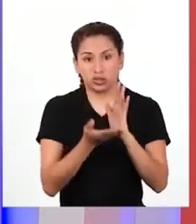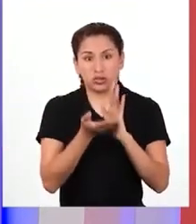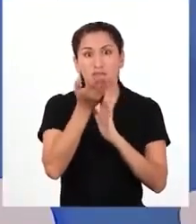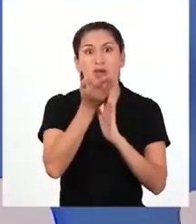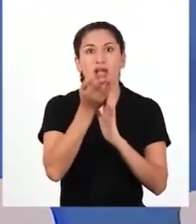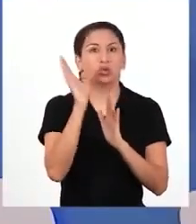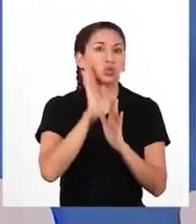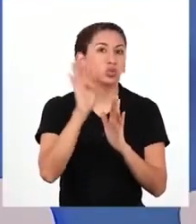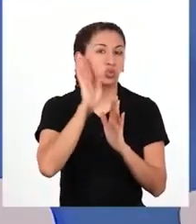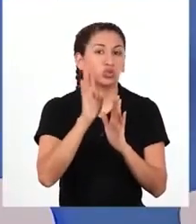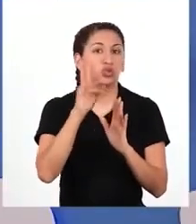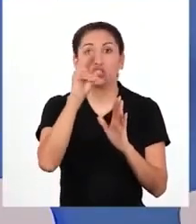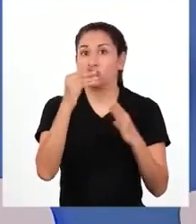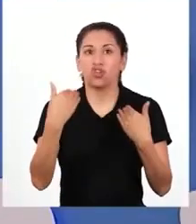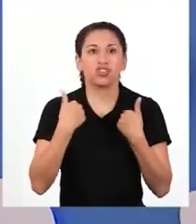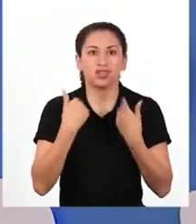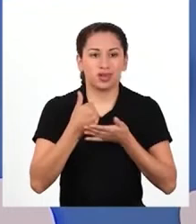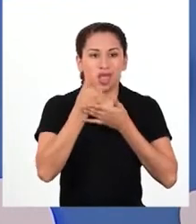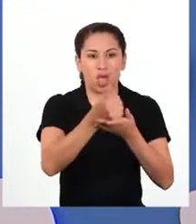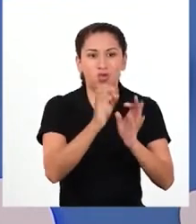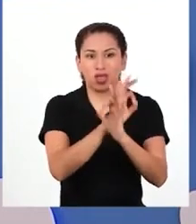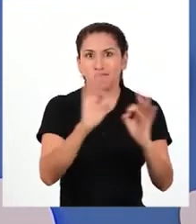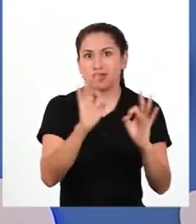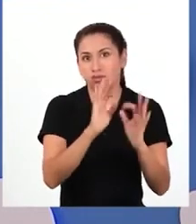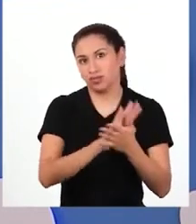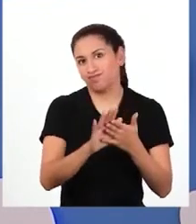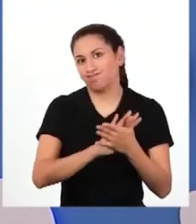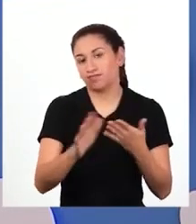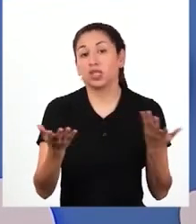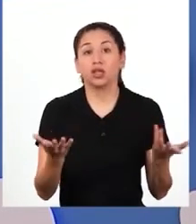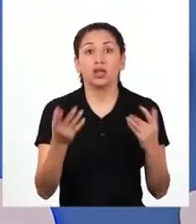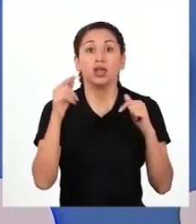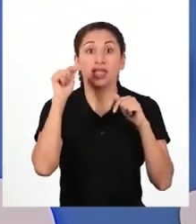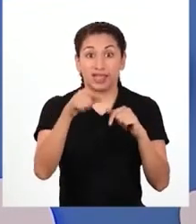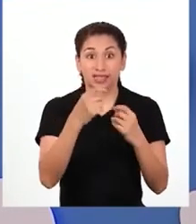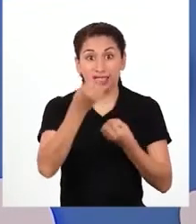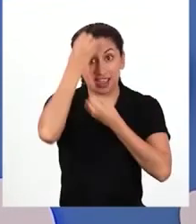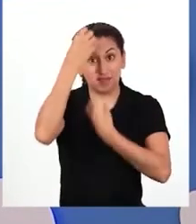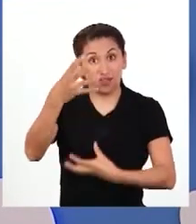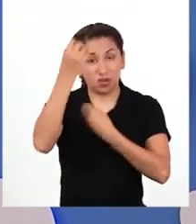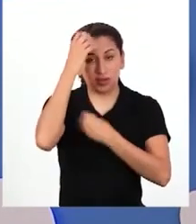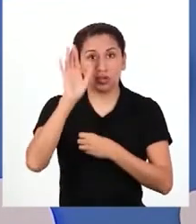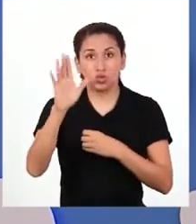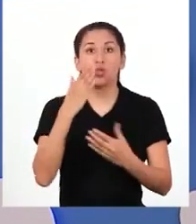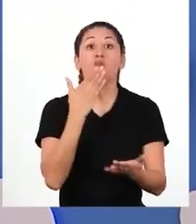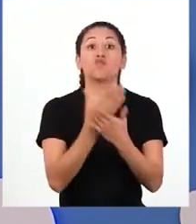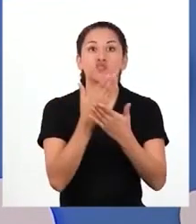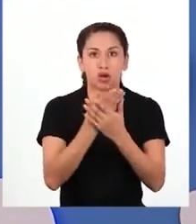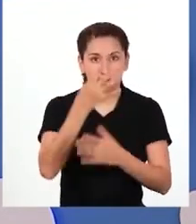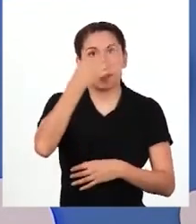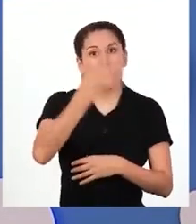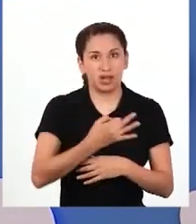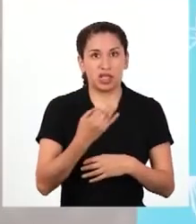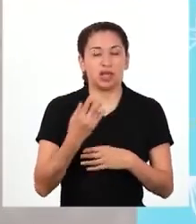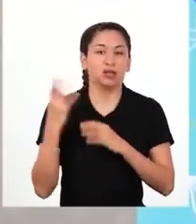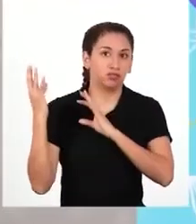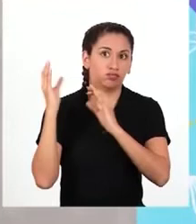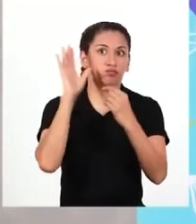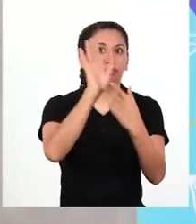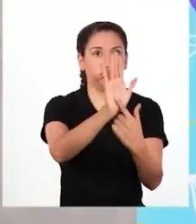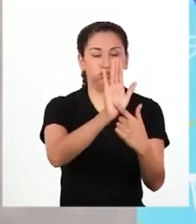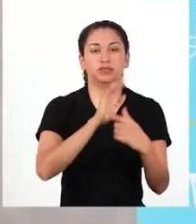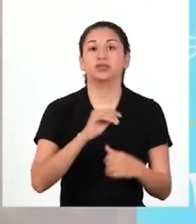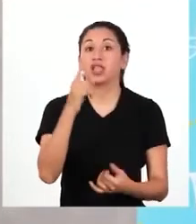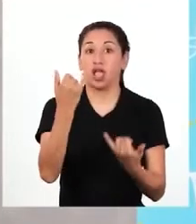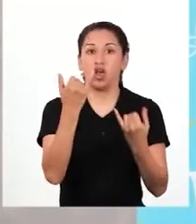tratamiento. Con estos datos sustenta sus argumentos. Veamos ahora la última participación. En